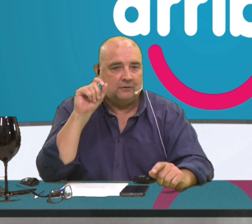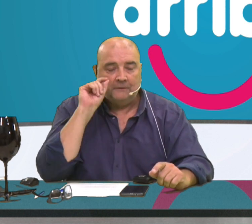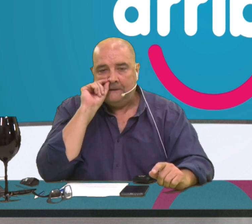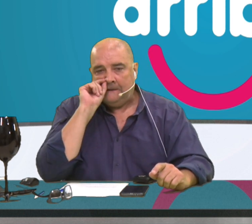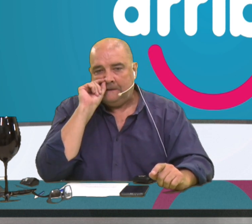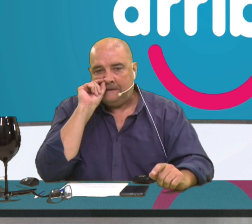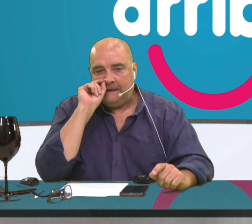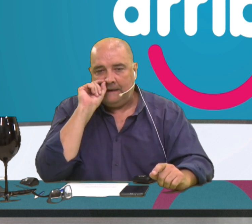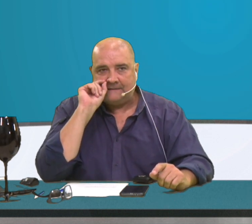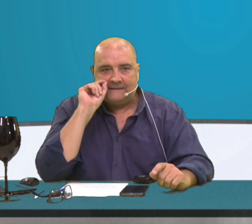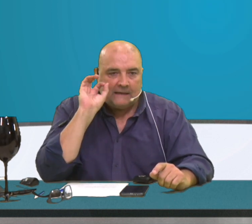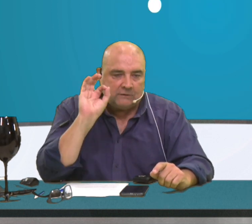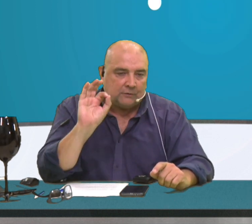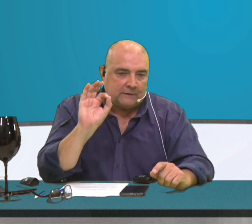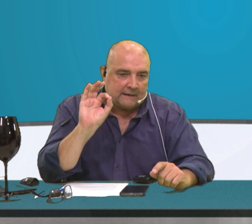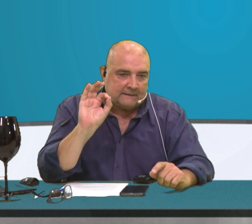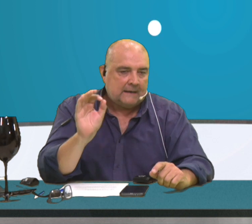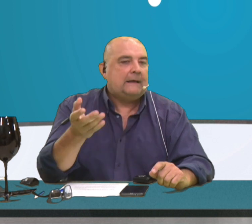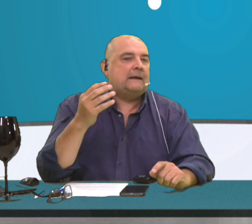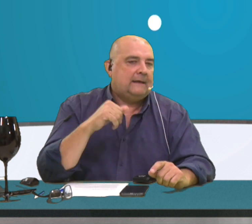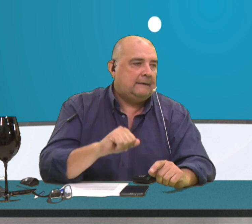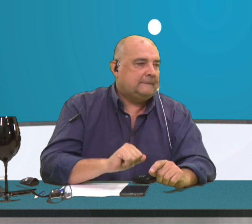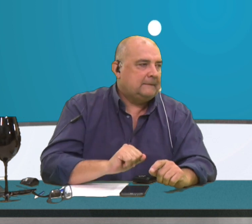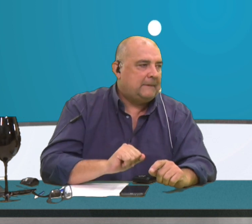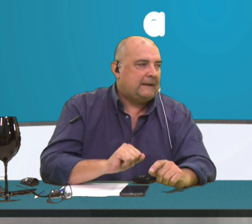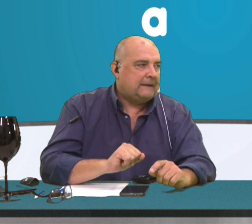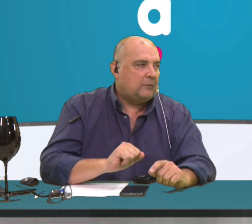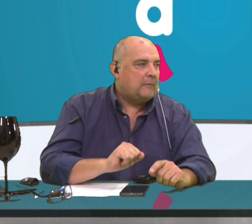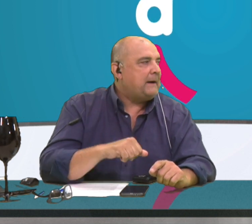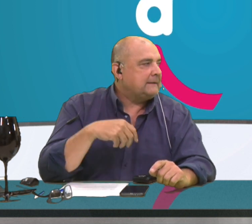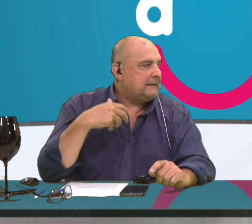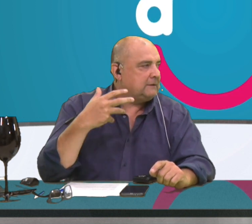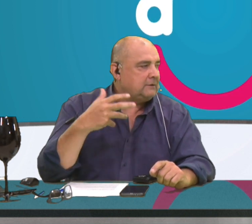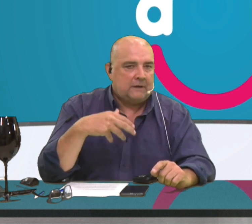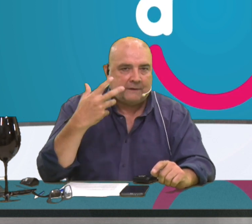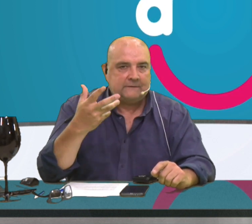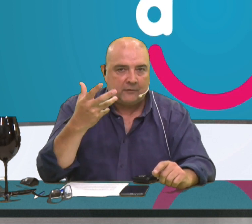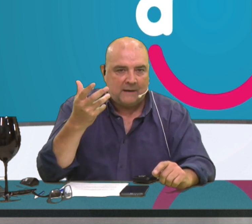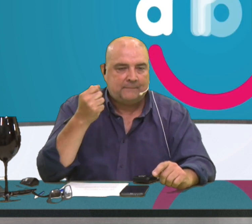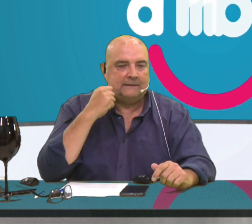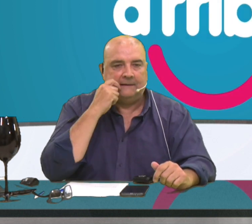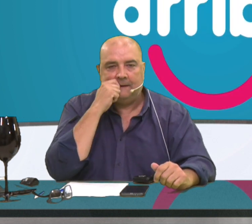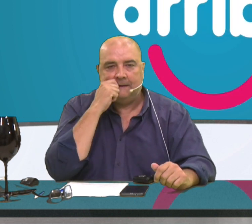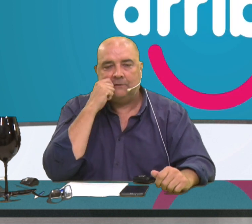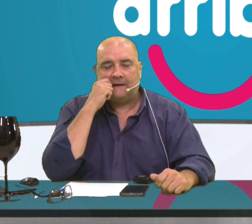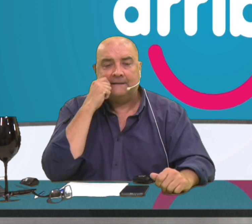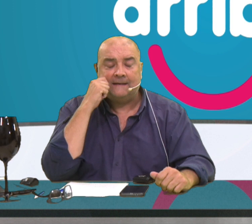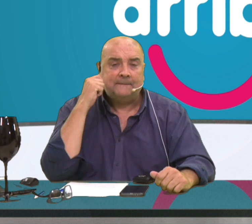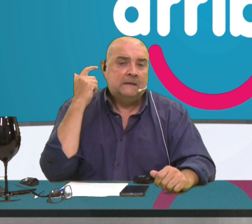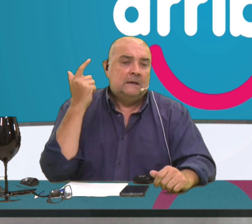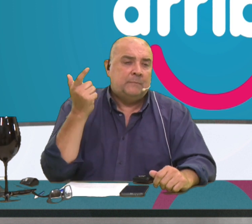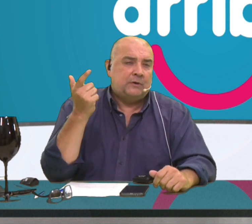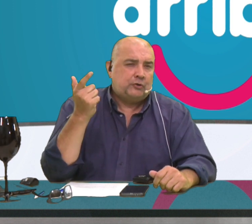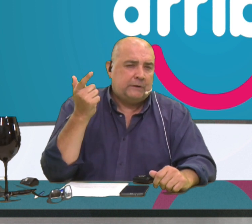argentino, ni es de la historia argentina. En realidad va a quedar como parte de la historia, va a formar parte de la historia